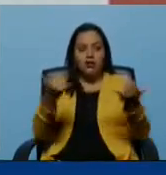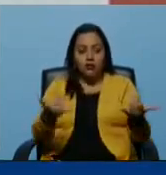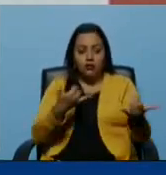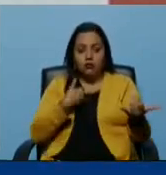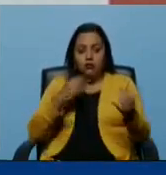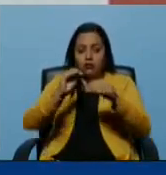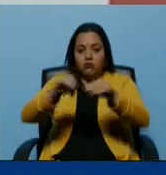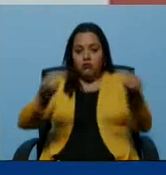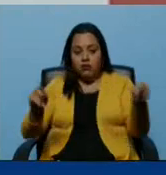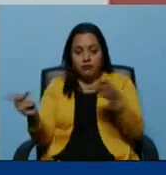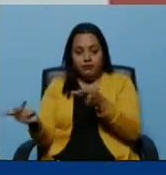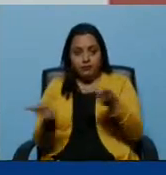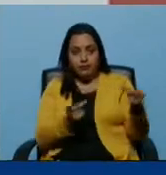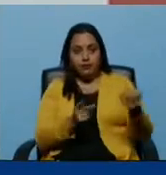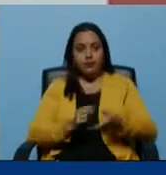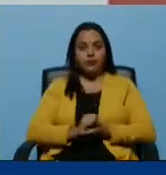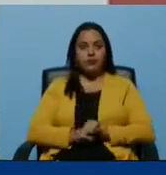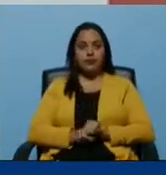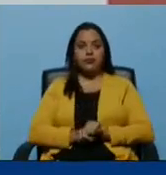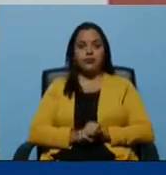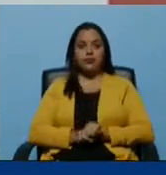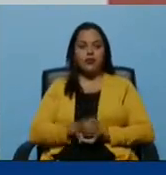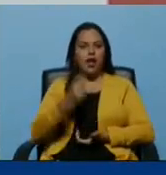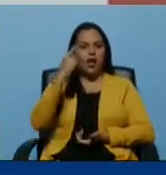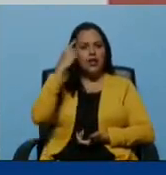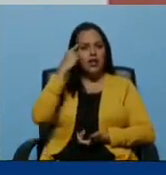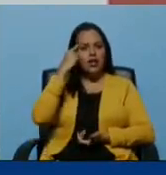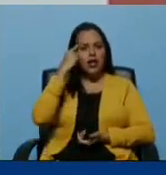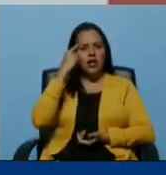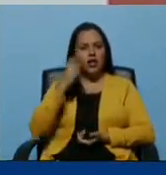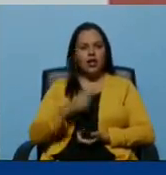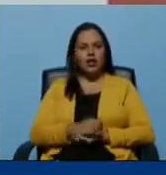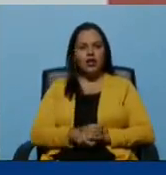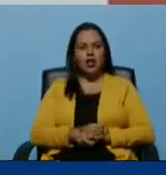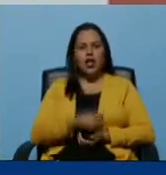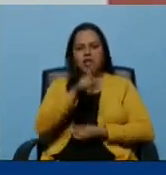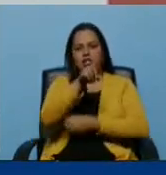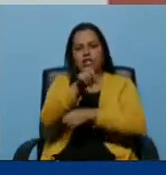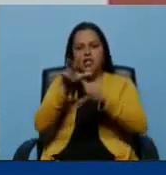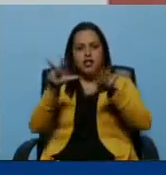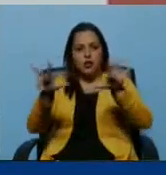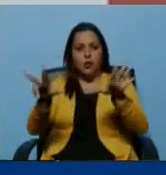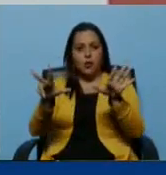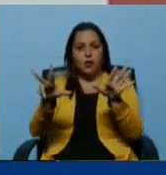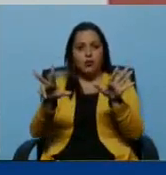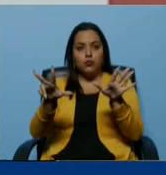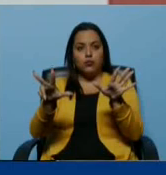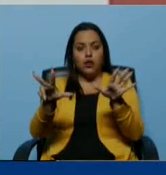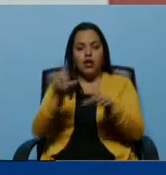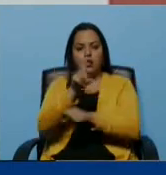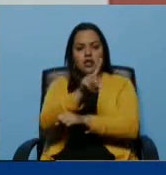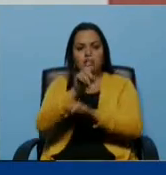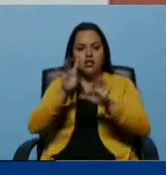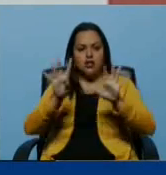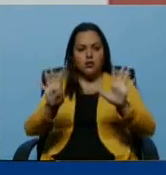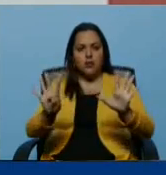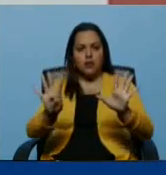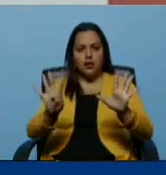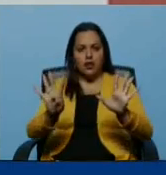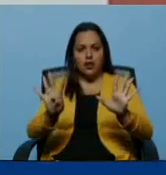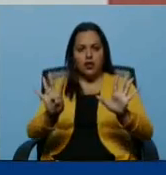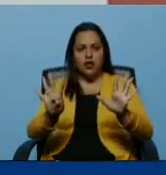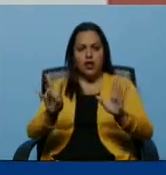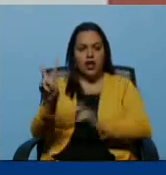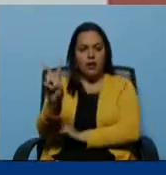convocando para los días 18, 19